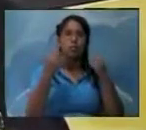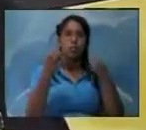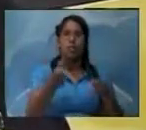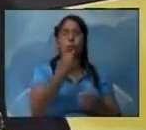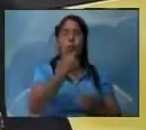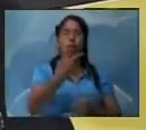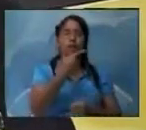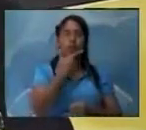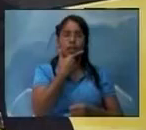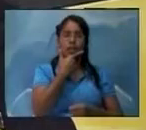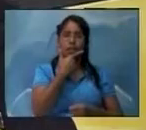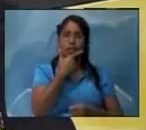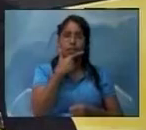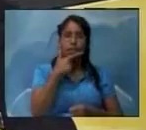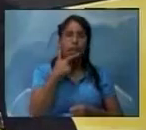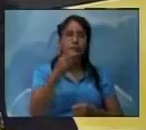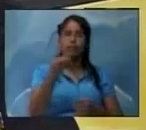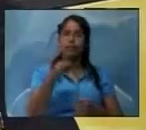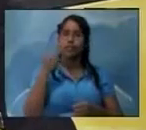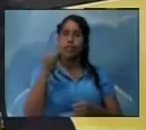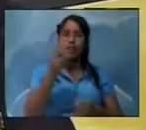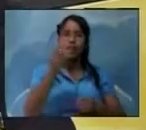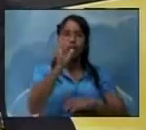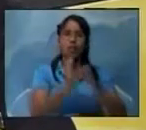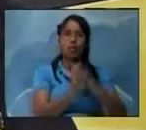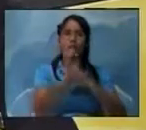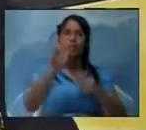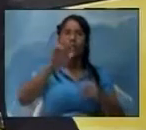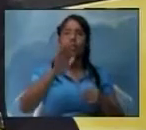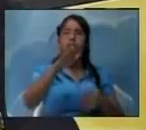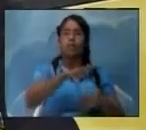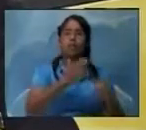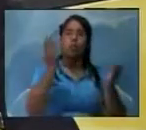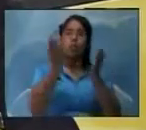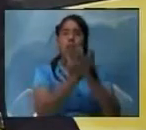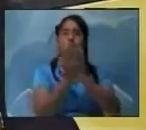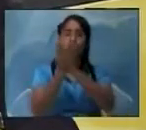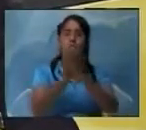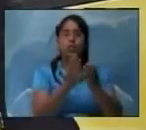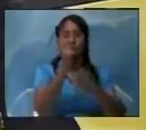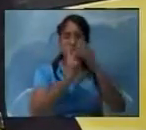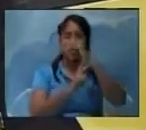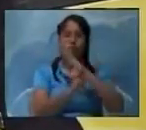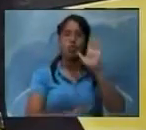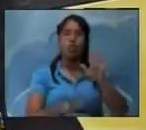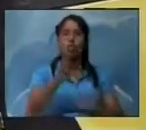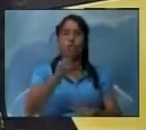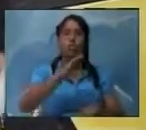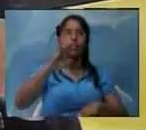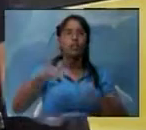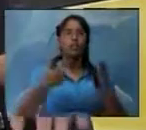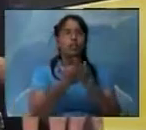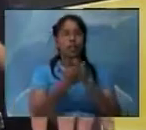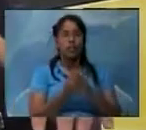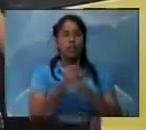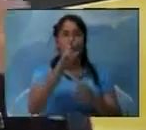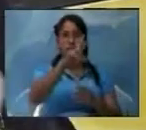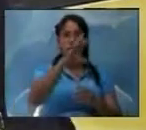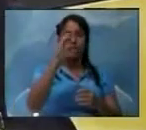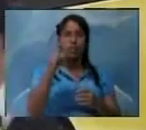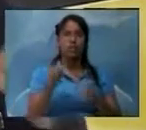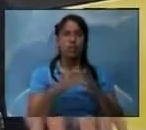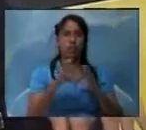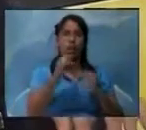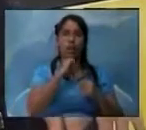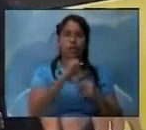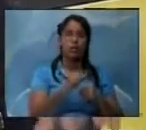bonita. Daniel capítulo 3, estaremos estudiando desde el versículo 12 hasta el verso 30, que es el